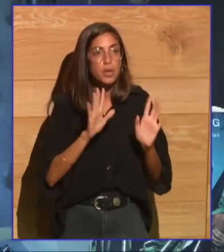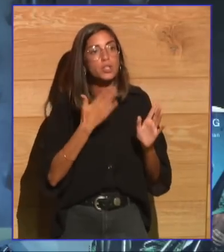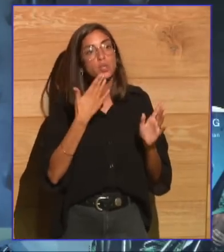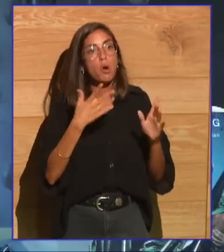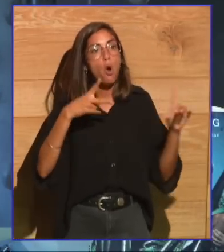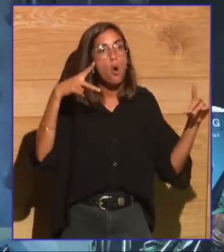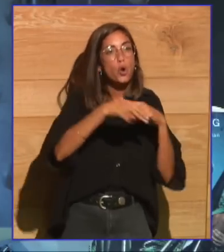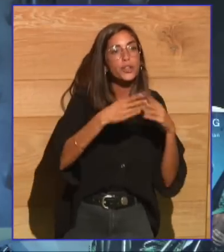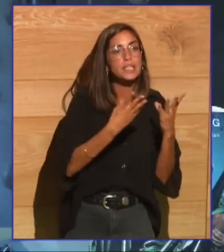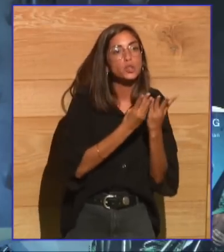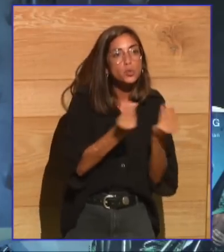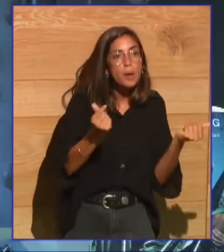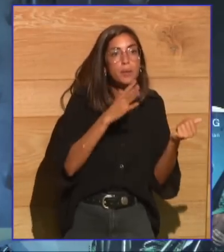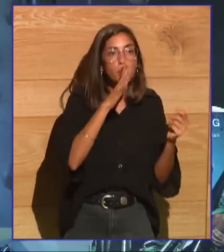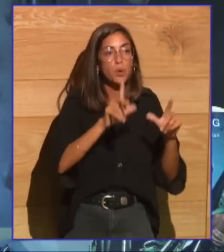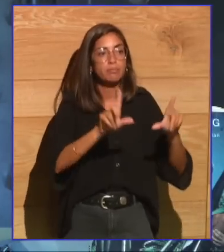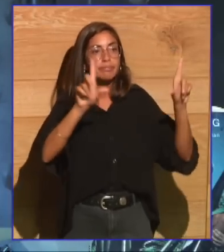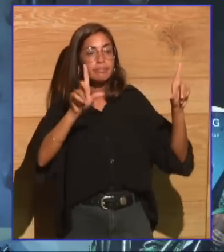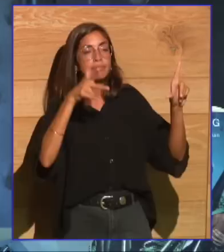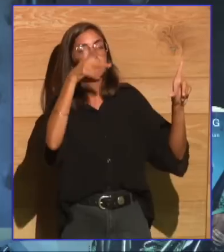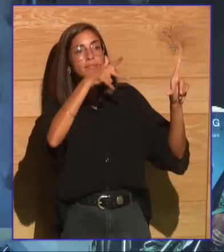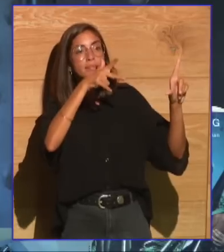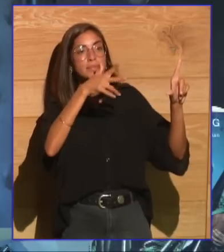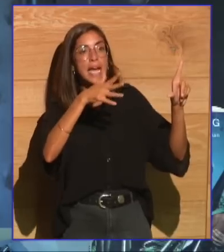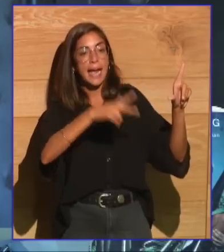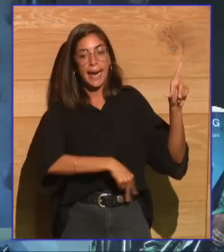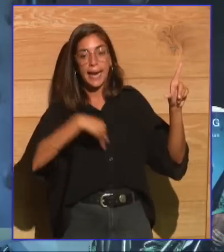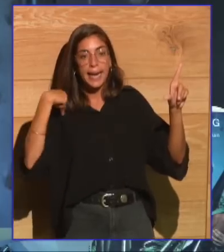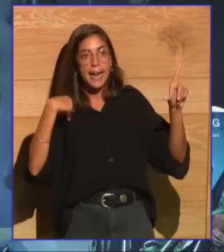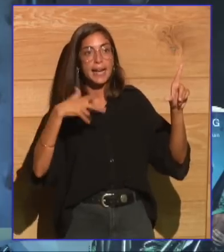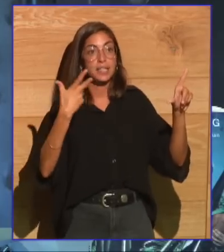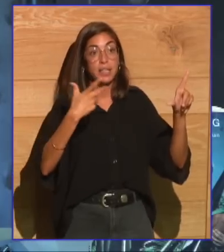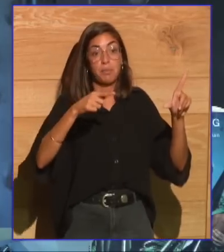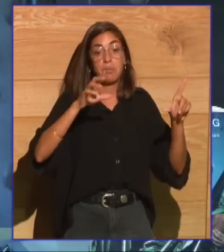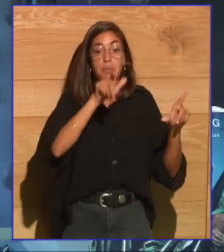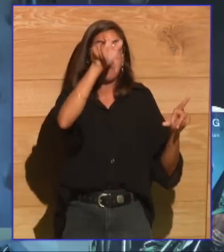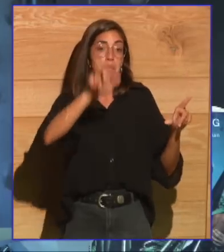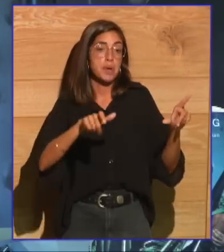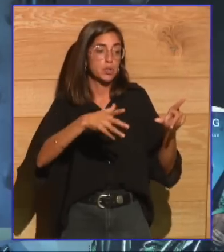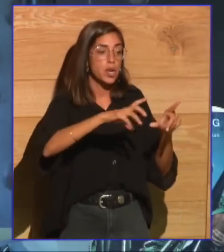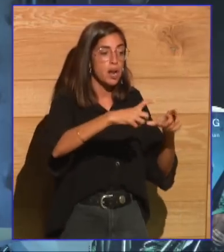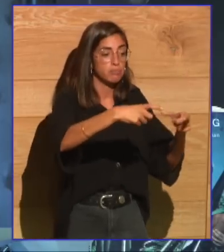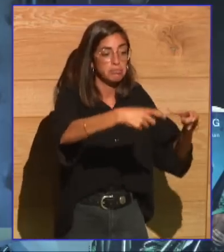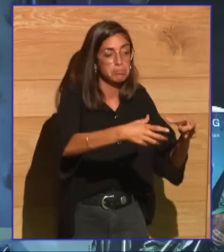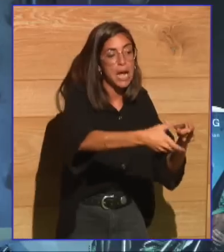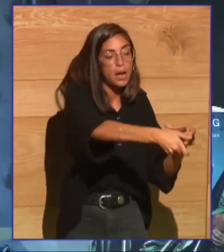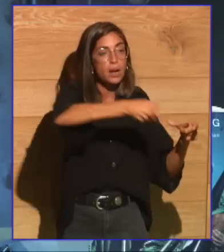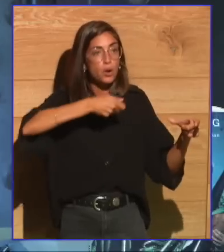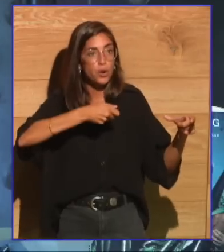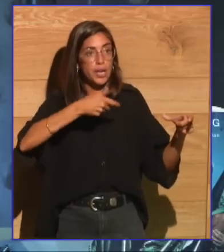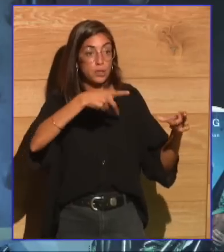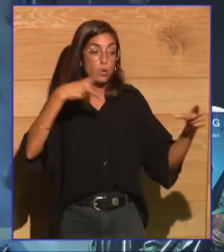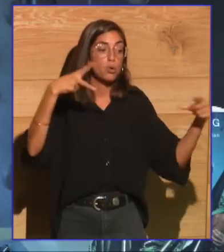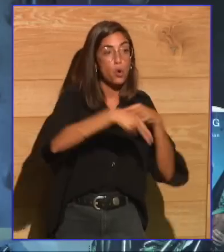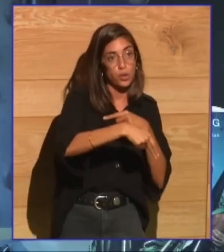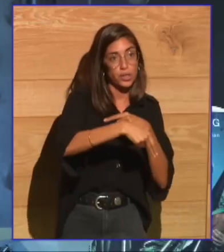pues tú tienes un plano general alguien va a un plato y cortas un plano cercano de esa persona cogiendo el plato que es vamos a seguir viendo la